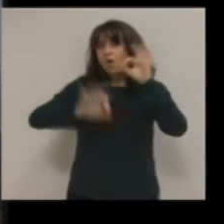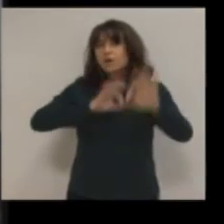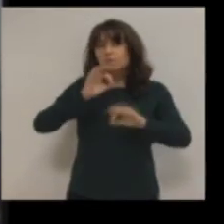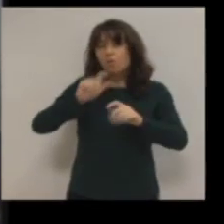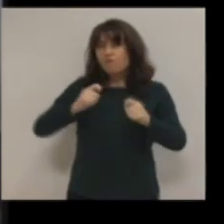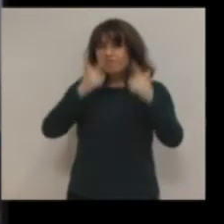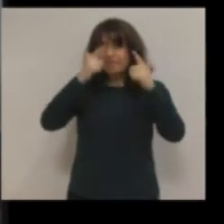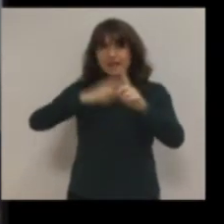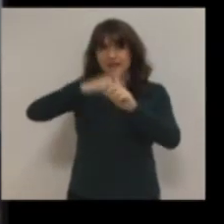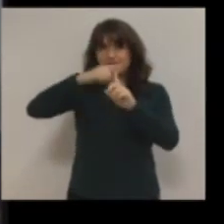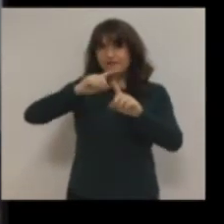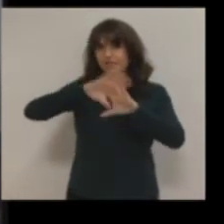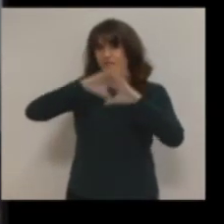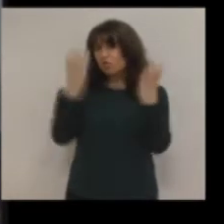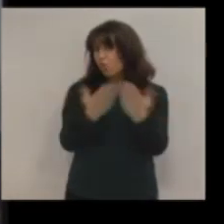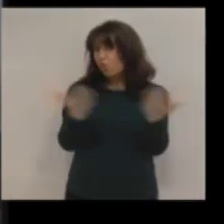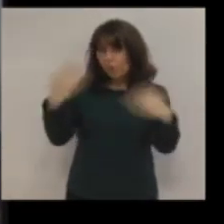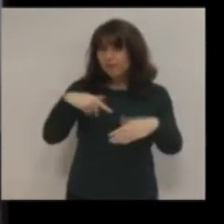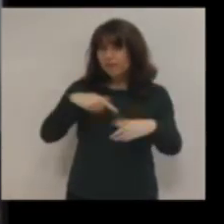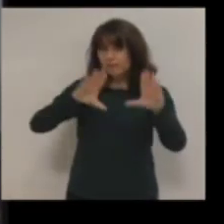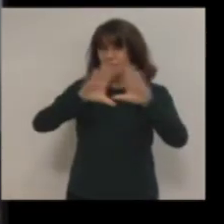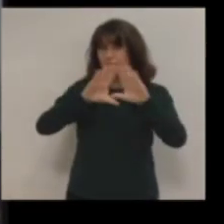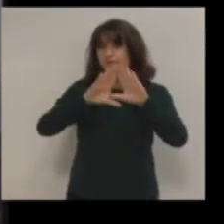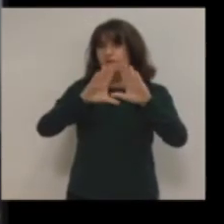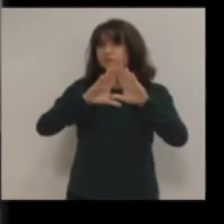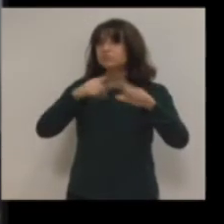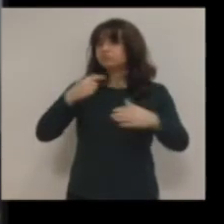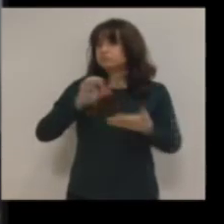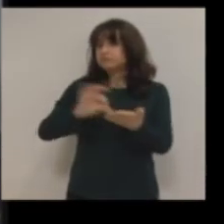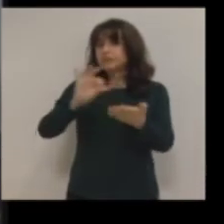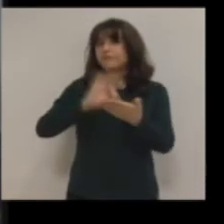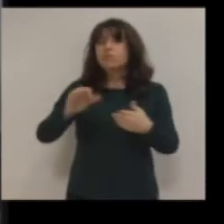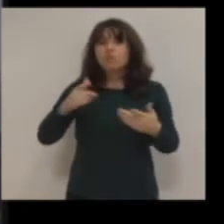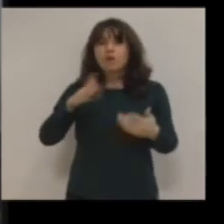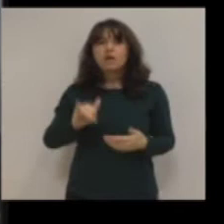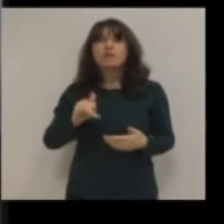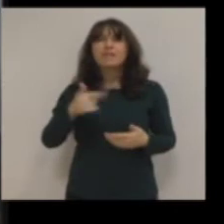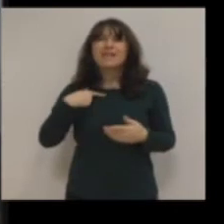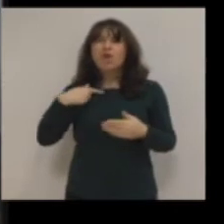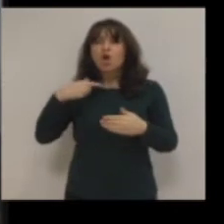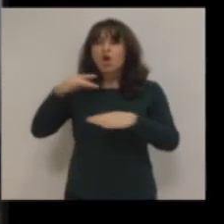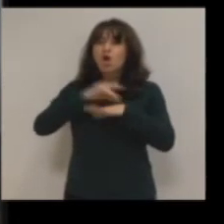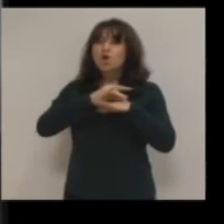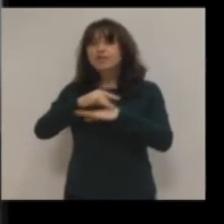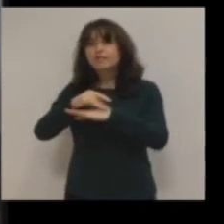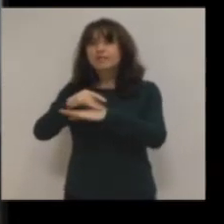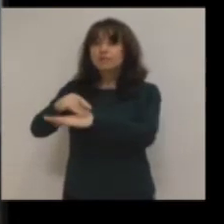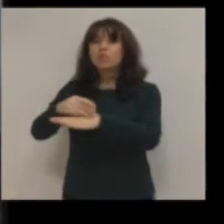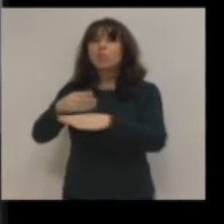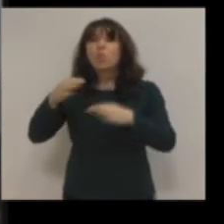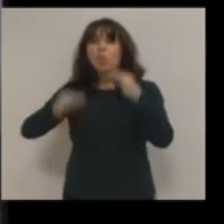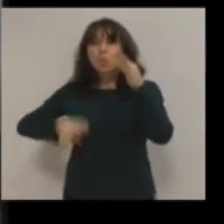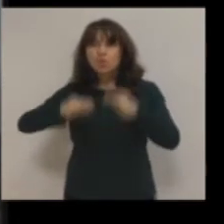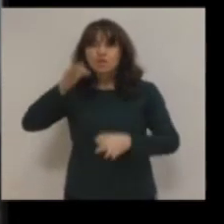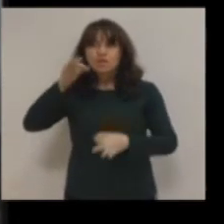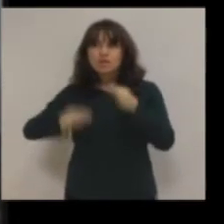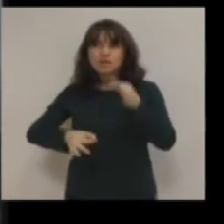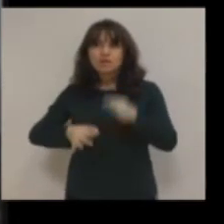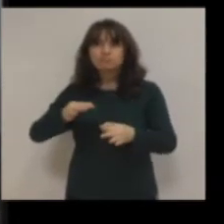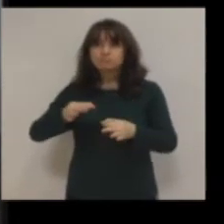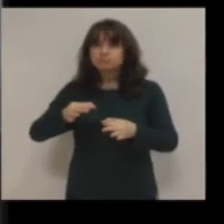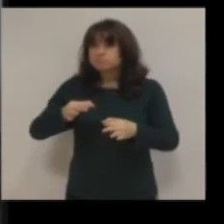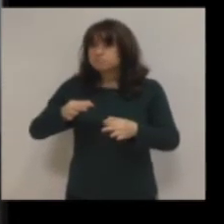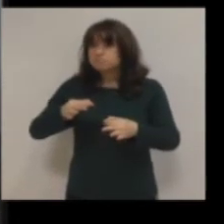nivel nacional no lo hay, en la Comunidad de Madrid funcionaba un servicio de orientación jurídica que recibía a